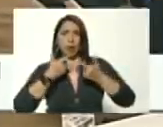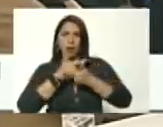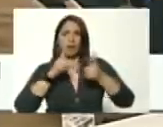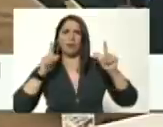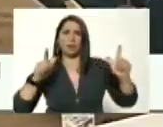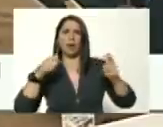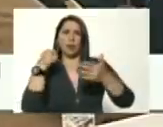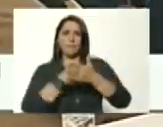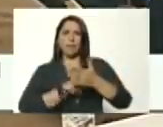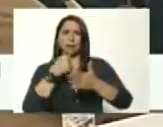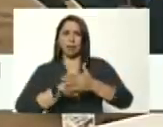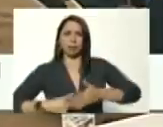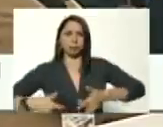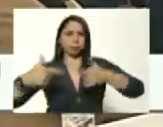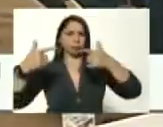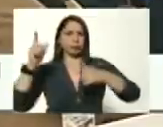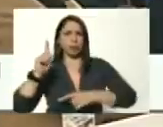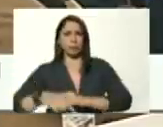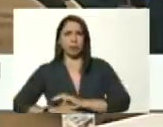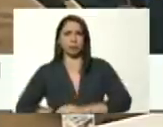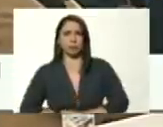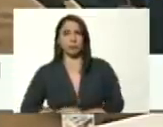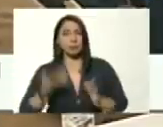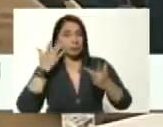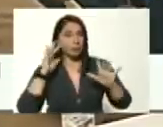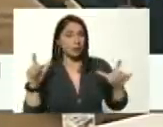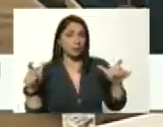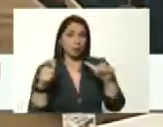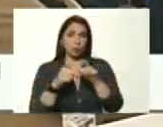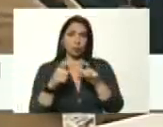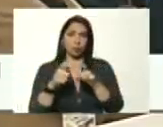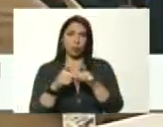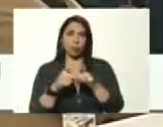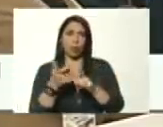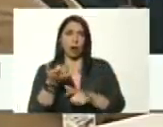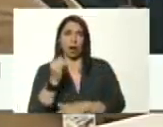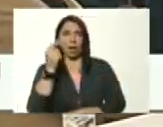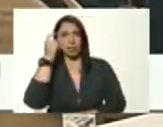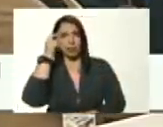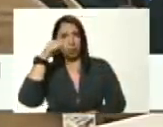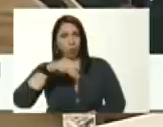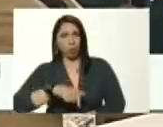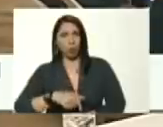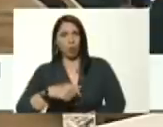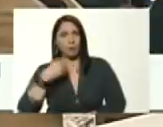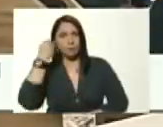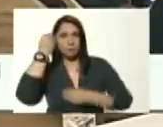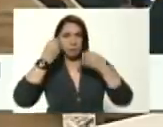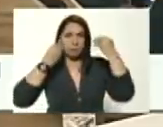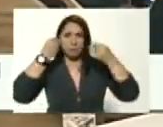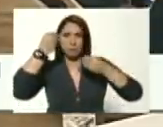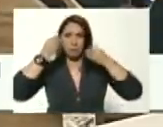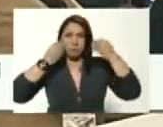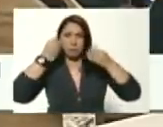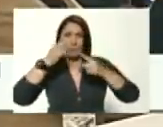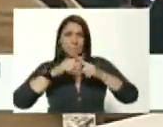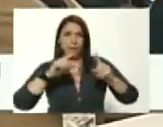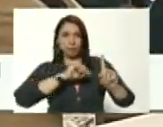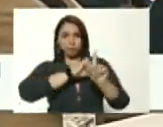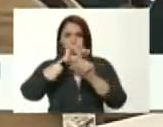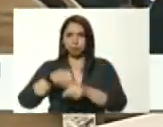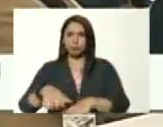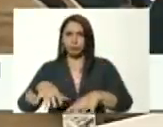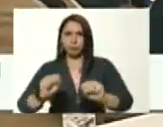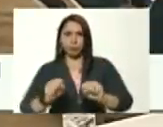esa batalla y pareciera que esta reunión que está en el día de hoy fuera la planificación para derrotar el